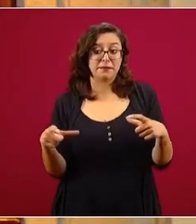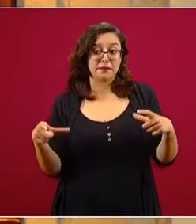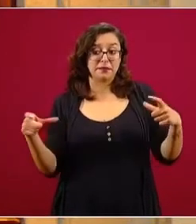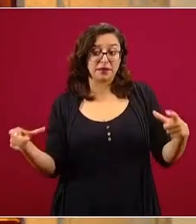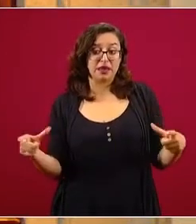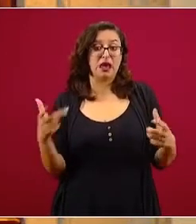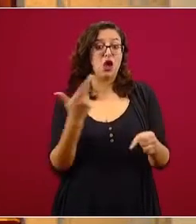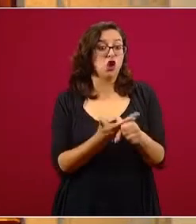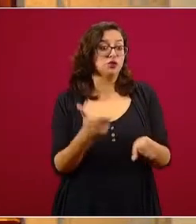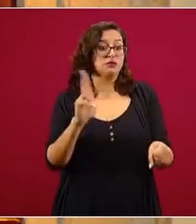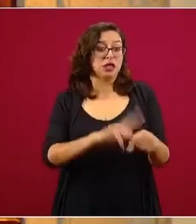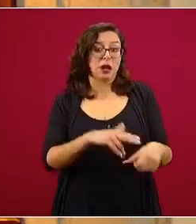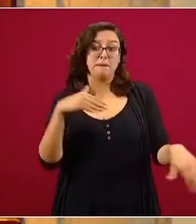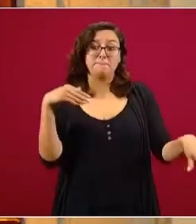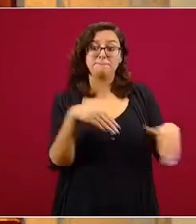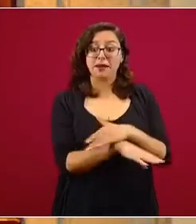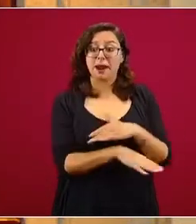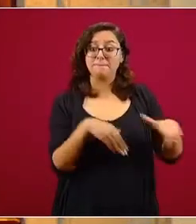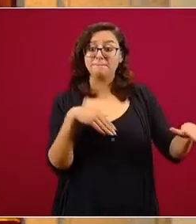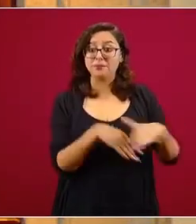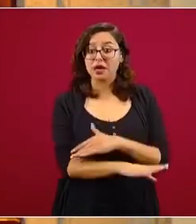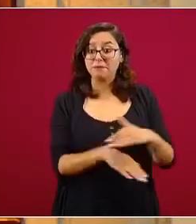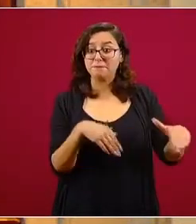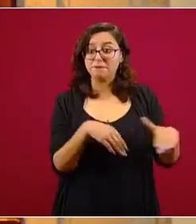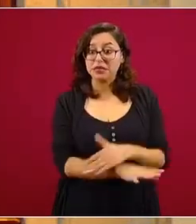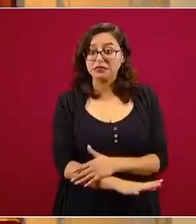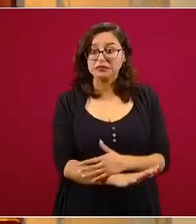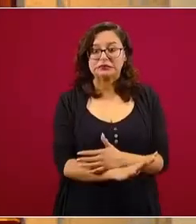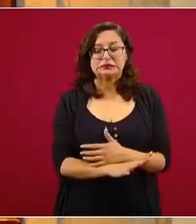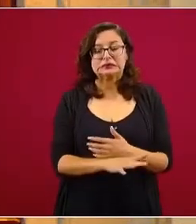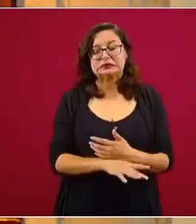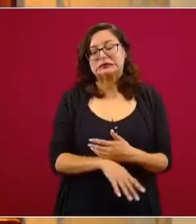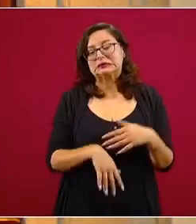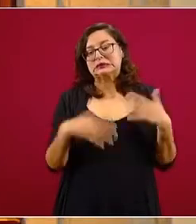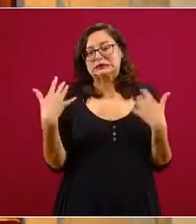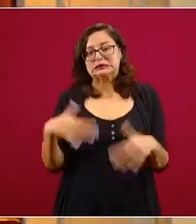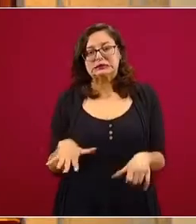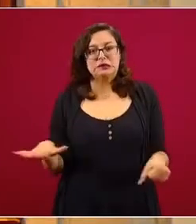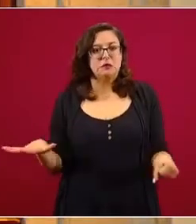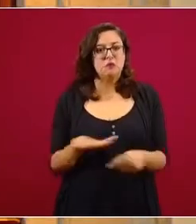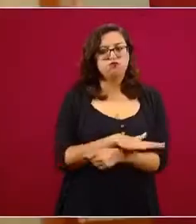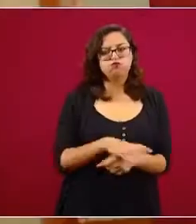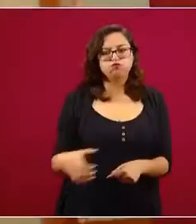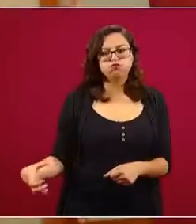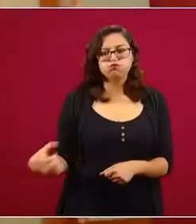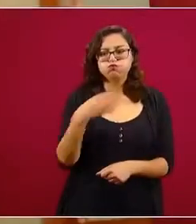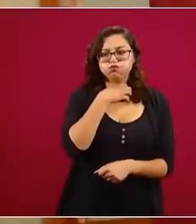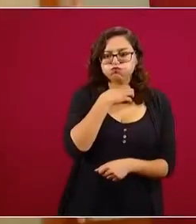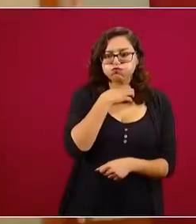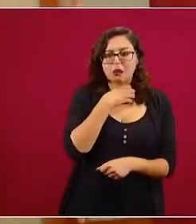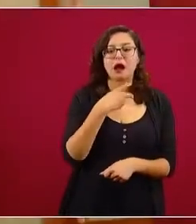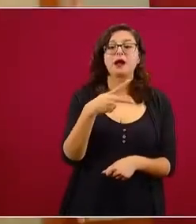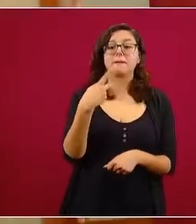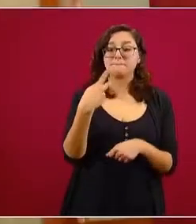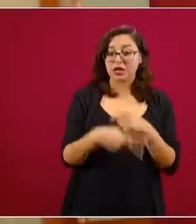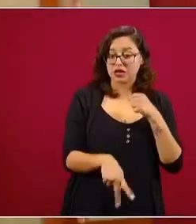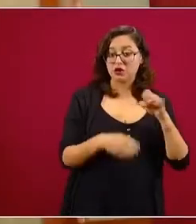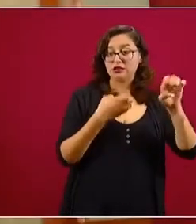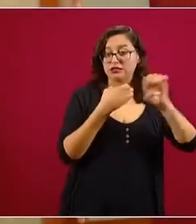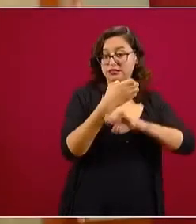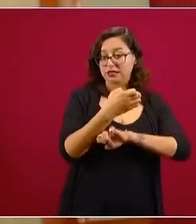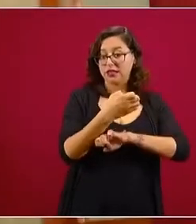actividad hospitalaria, por lo tanto pudiera rápidamente haber saturación tanto a nivel estatal